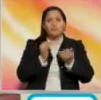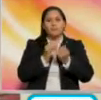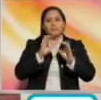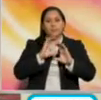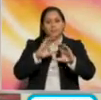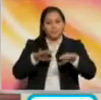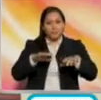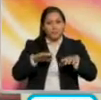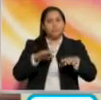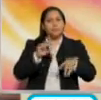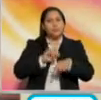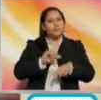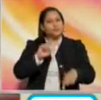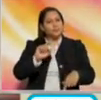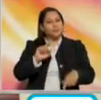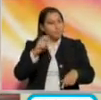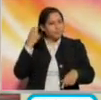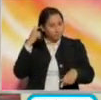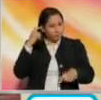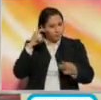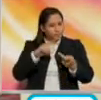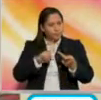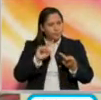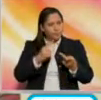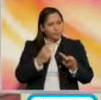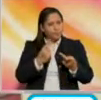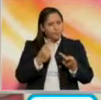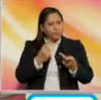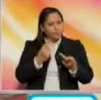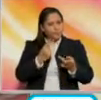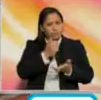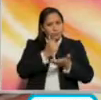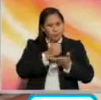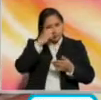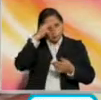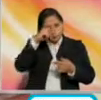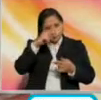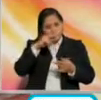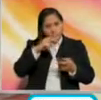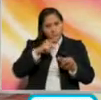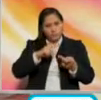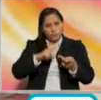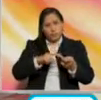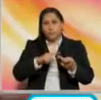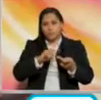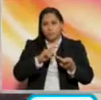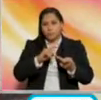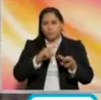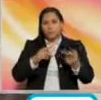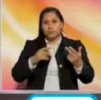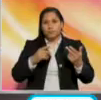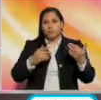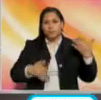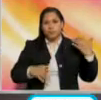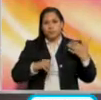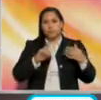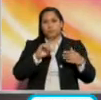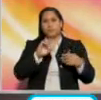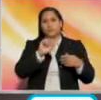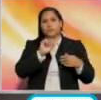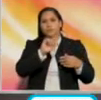conciertos. Estaremos el día 20 en Querétaro, el 21 en Ciudad de México. Si Chuse me puedes ir apoyando. Roxon